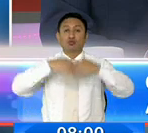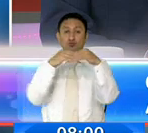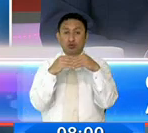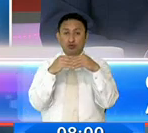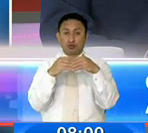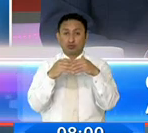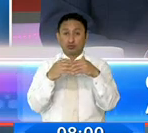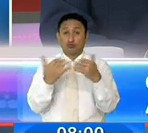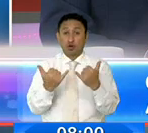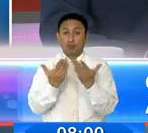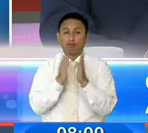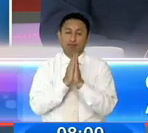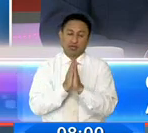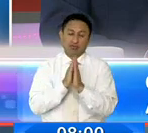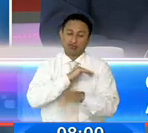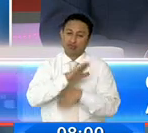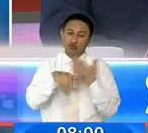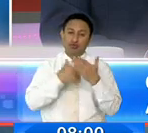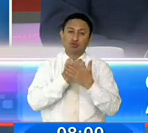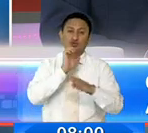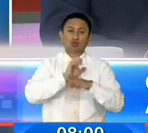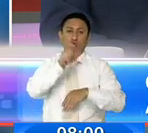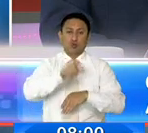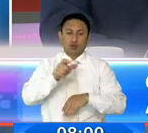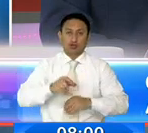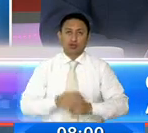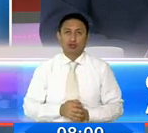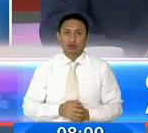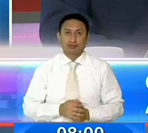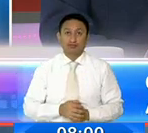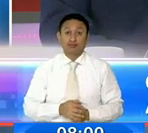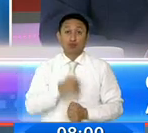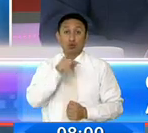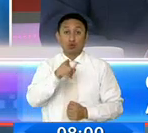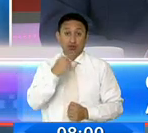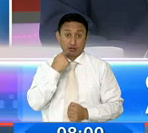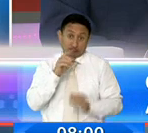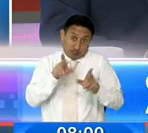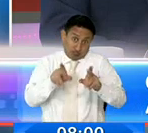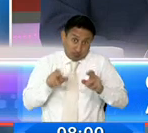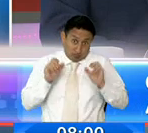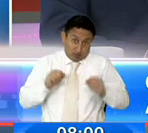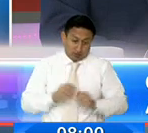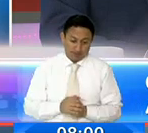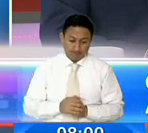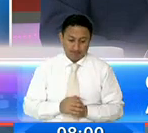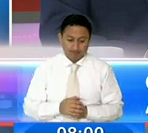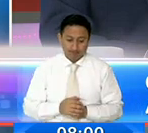que estamos pidiendo todos los ecuatorianos. Es más, si usted me permite, quiero